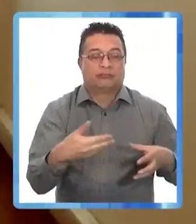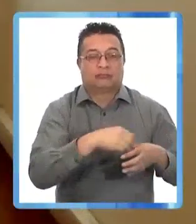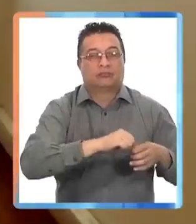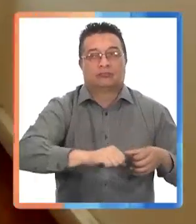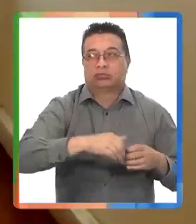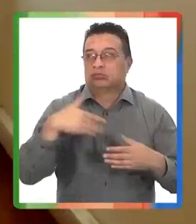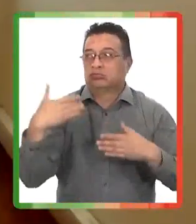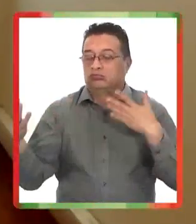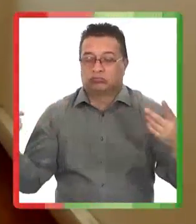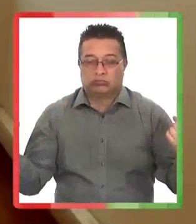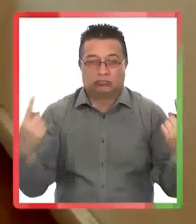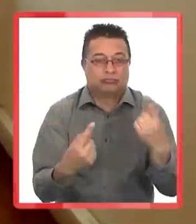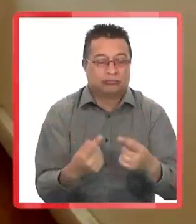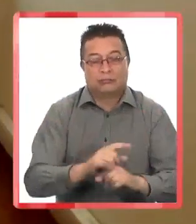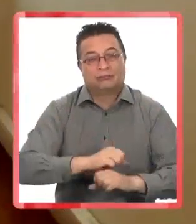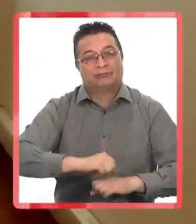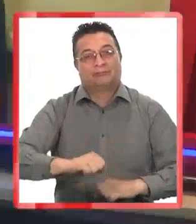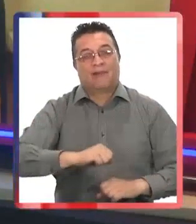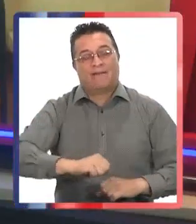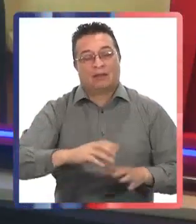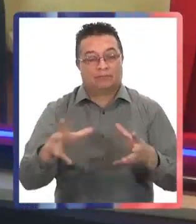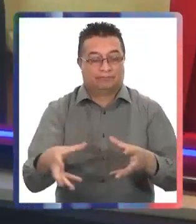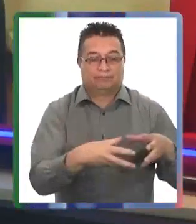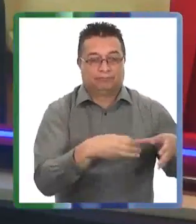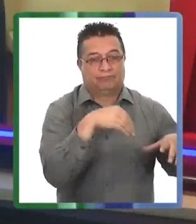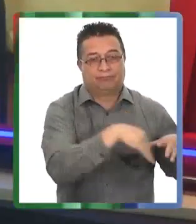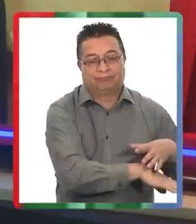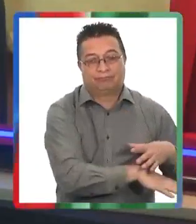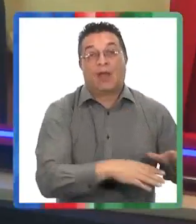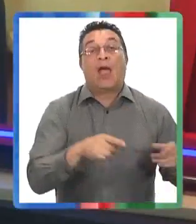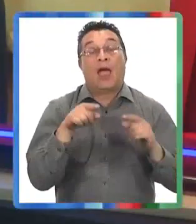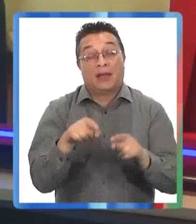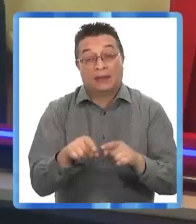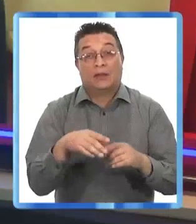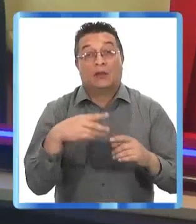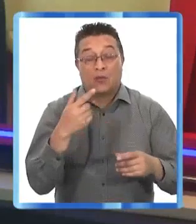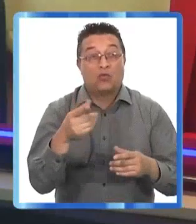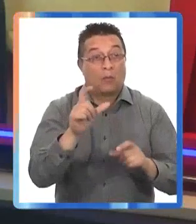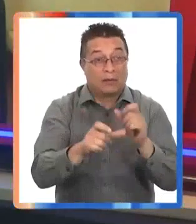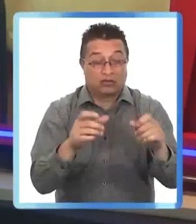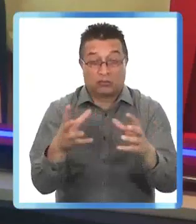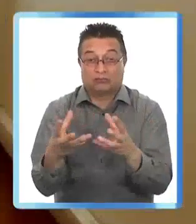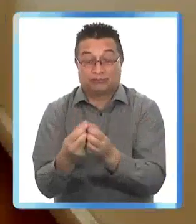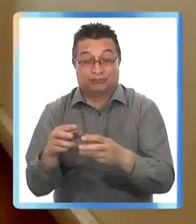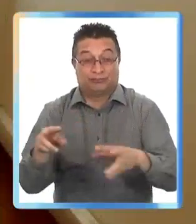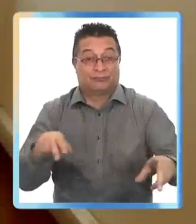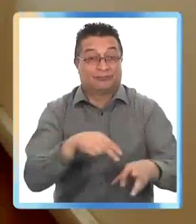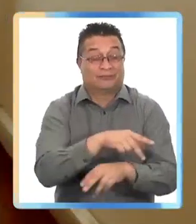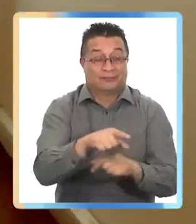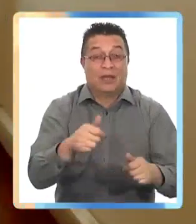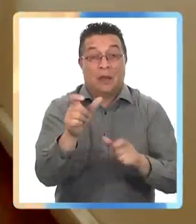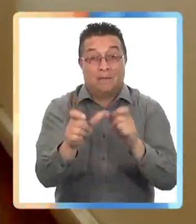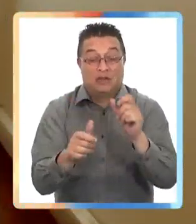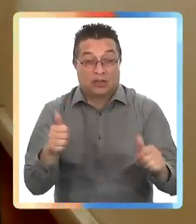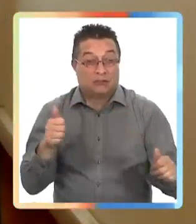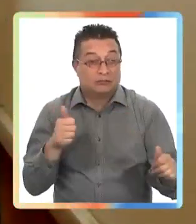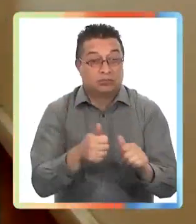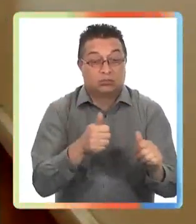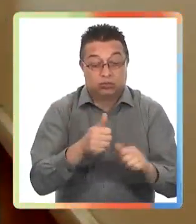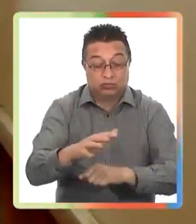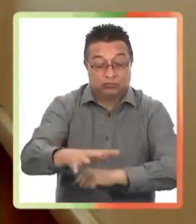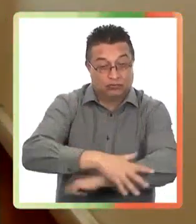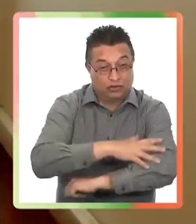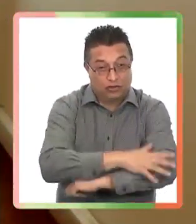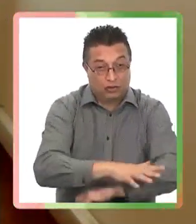para evitar eventuales contagios, pero bueno, el movimiento de gente por estos días, la cercanía, ¿cierto?, con las zonas costeras